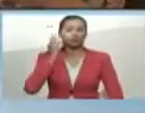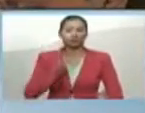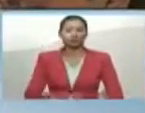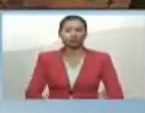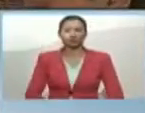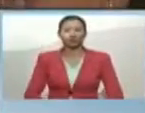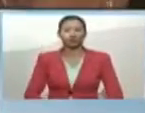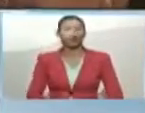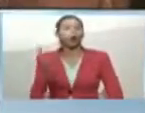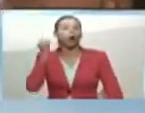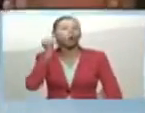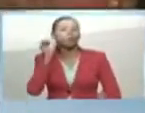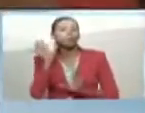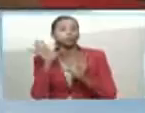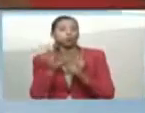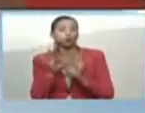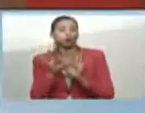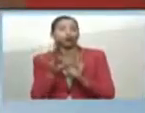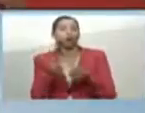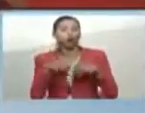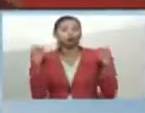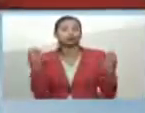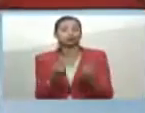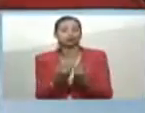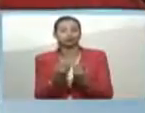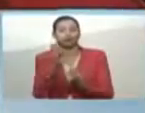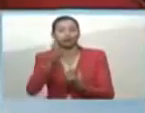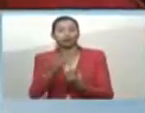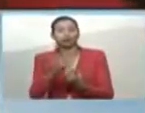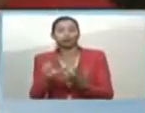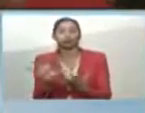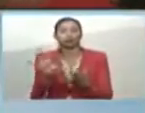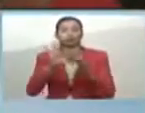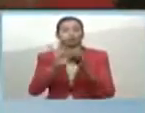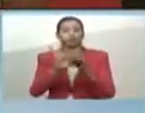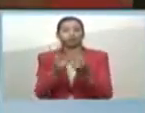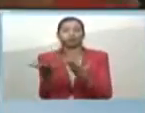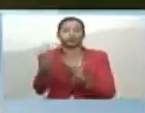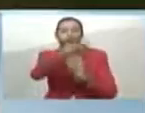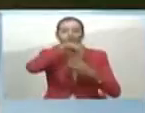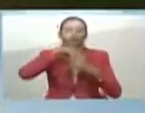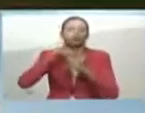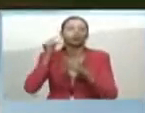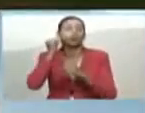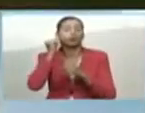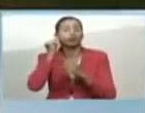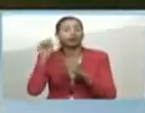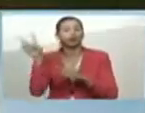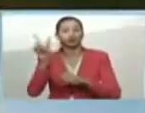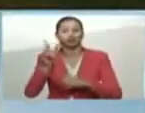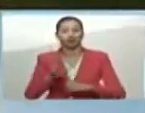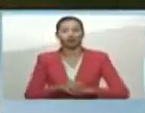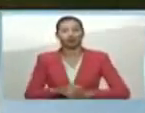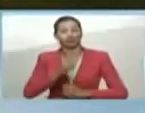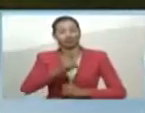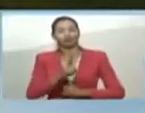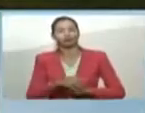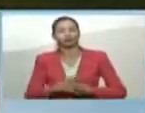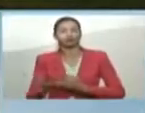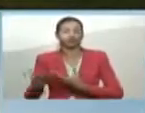una mujer que es la poderosa organización que debe confederar a todas las mujeres de Venezuela.